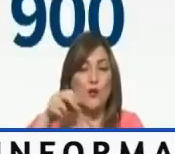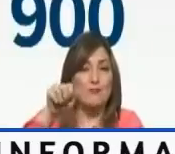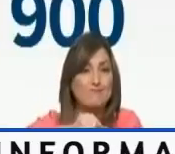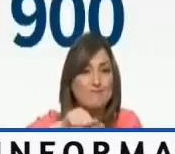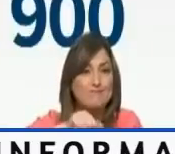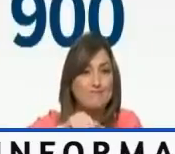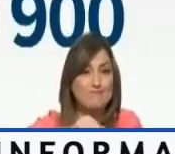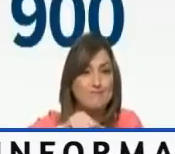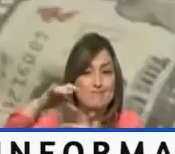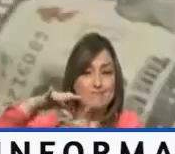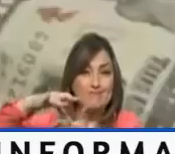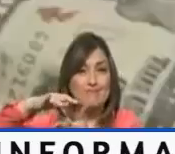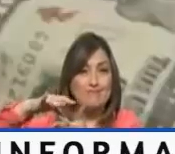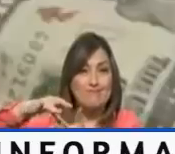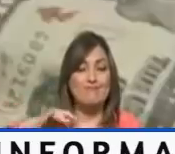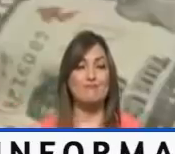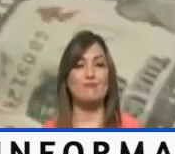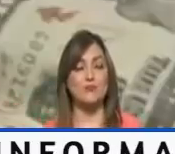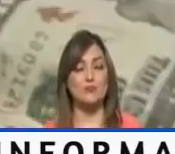eliminado de la central de riesgos.